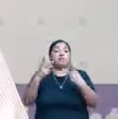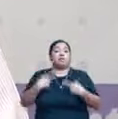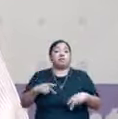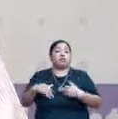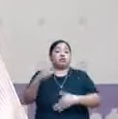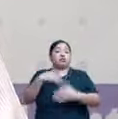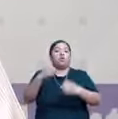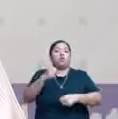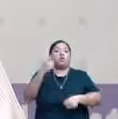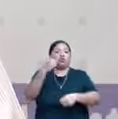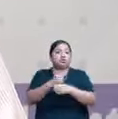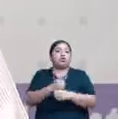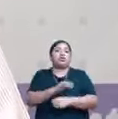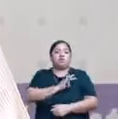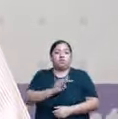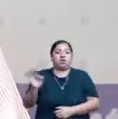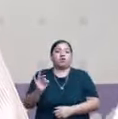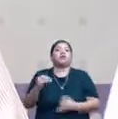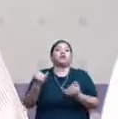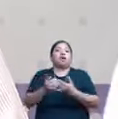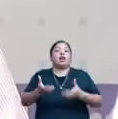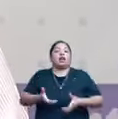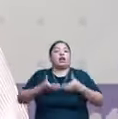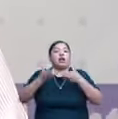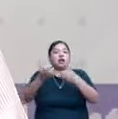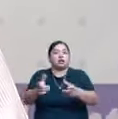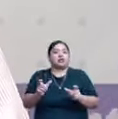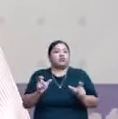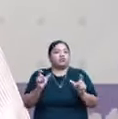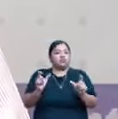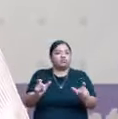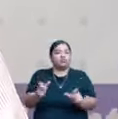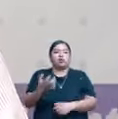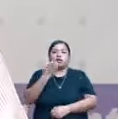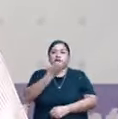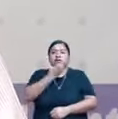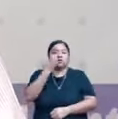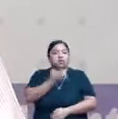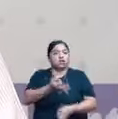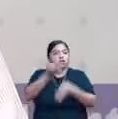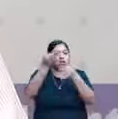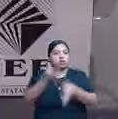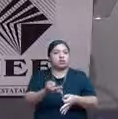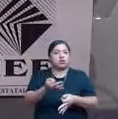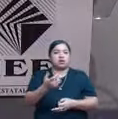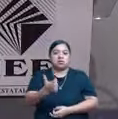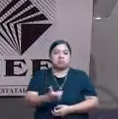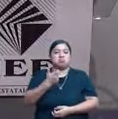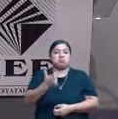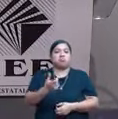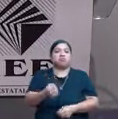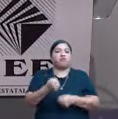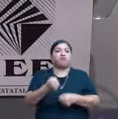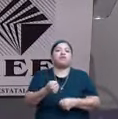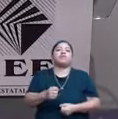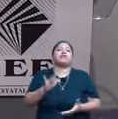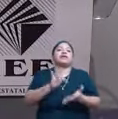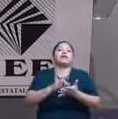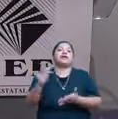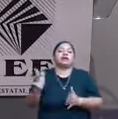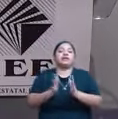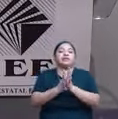oportunidades, con calles seguras, excelentes escuelas y una economía fuerte. Juntos construiremos... Gracias